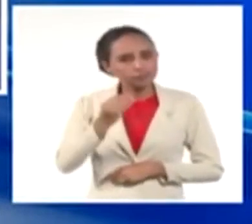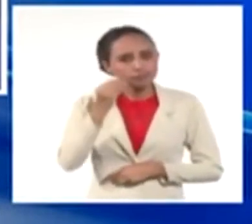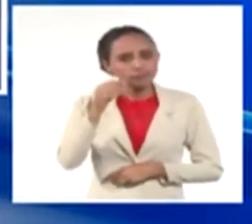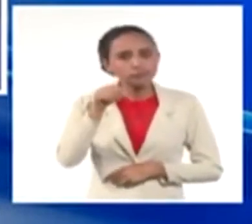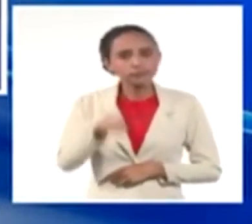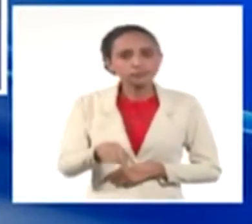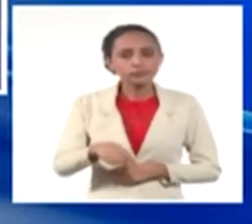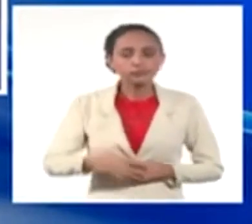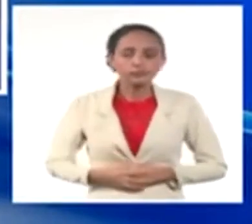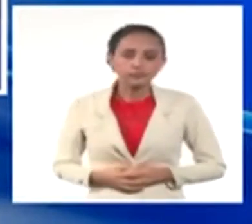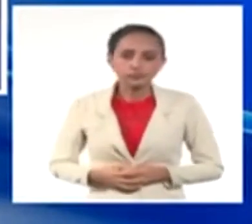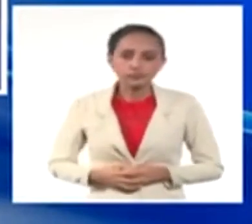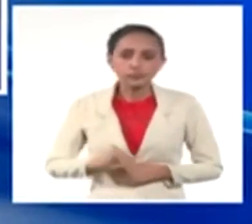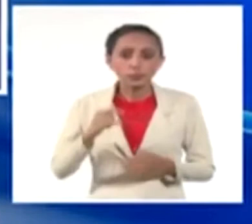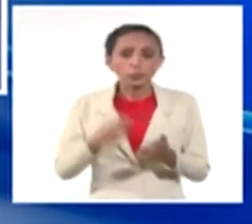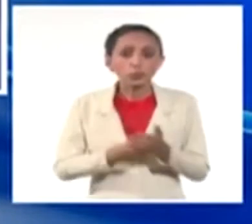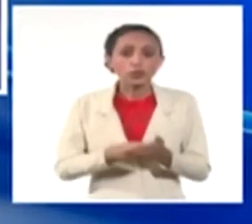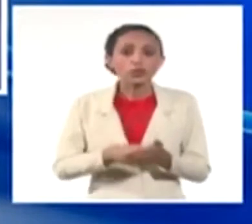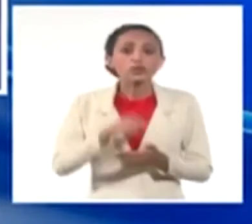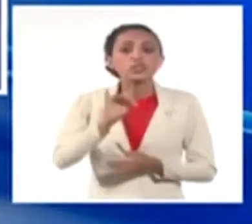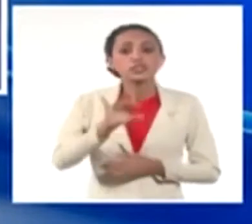fiscal de